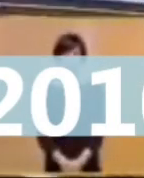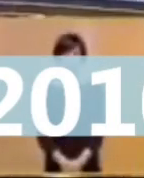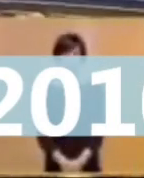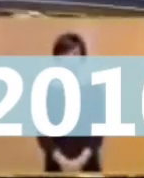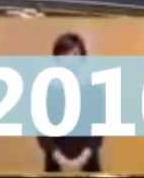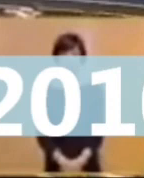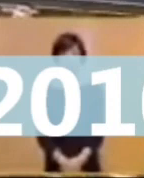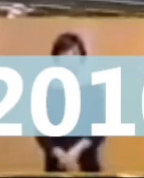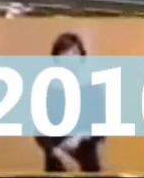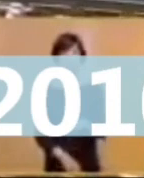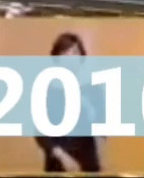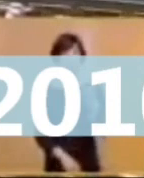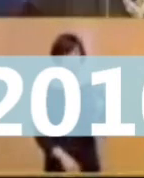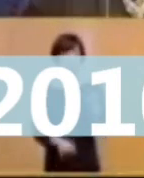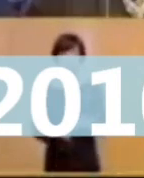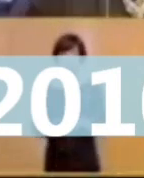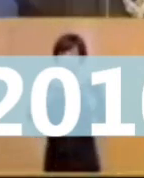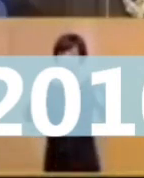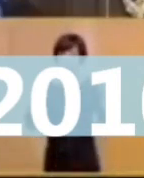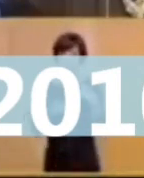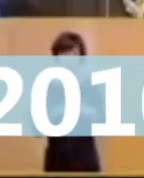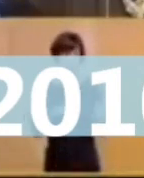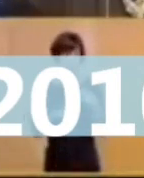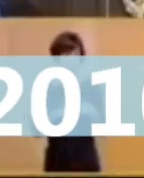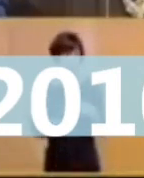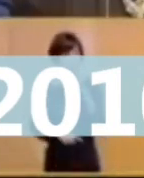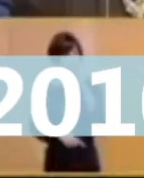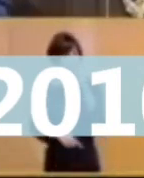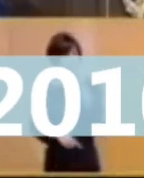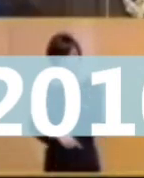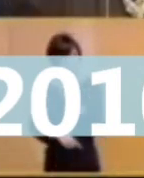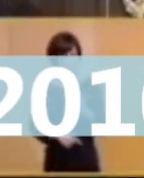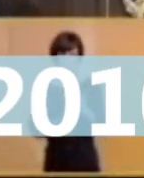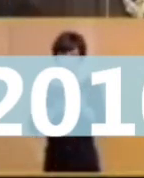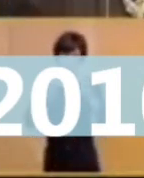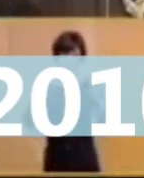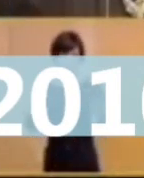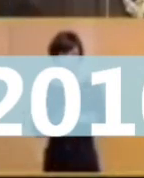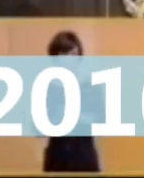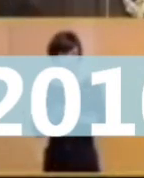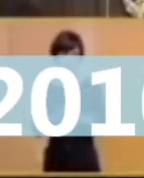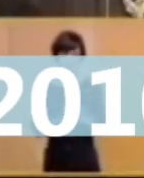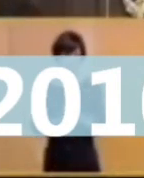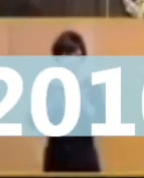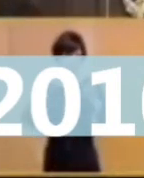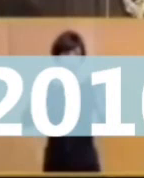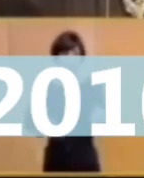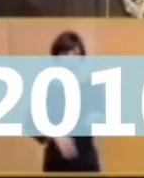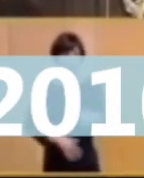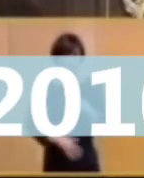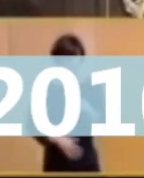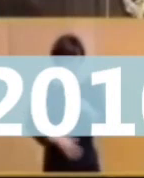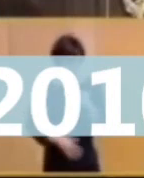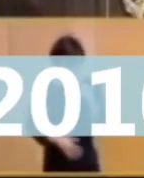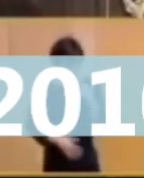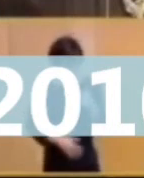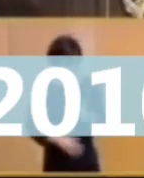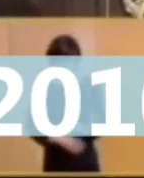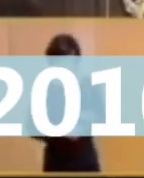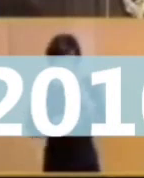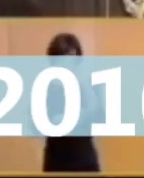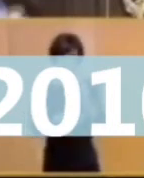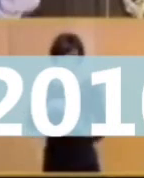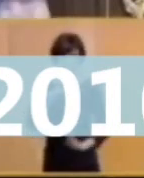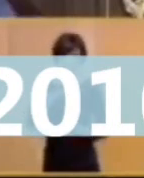blanco una cosa porque es bueno que dejemos las cosas claras yo no voy a apoyar la congelación de las